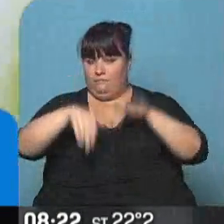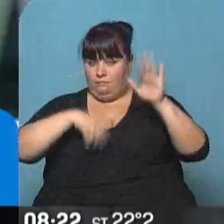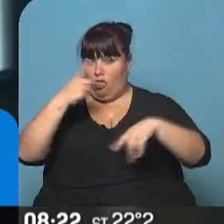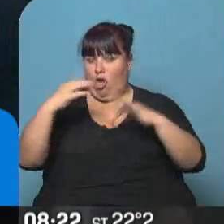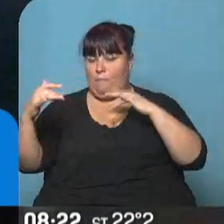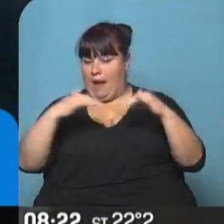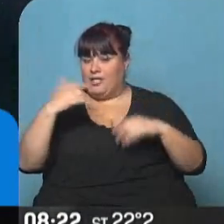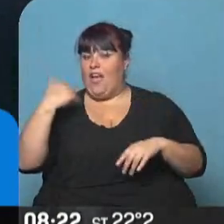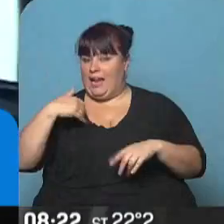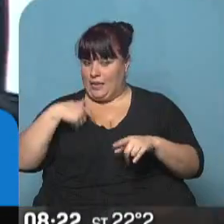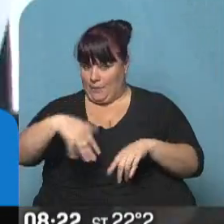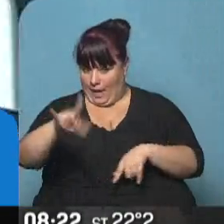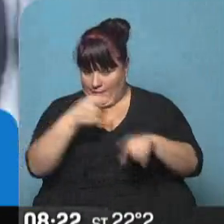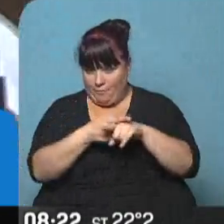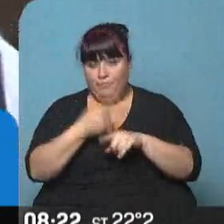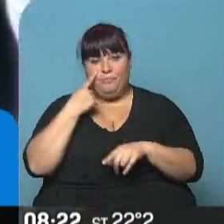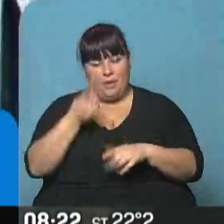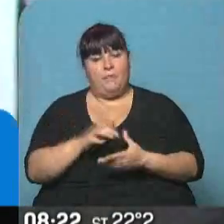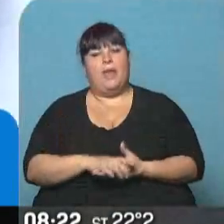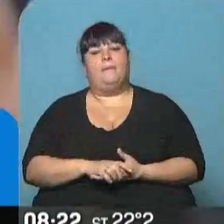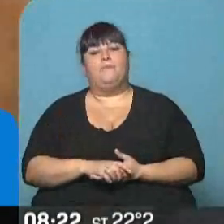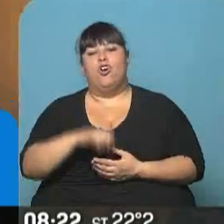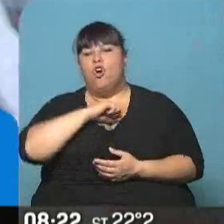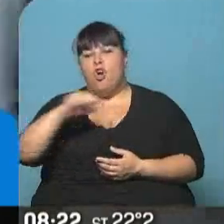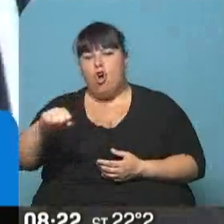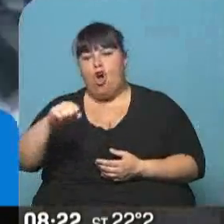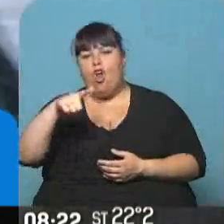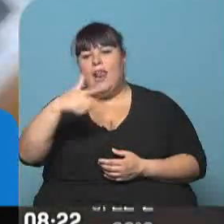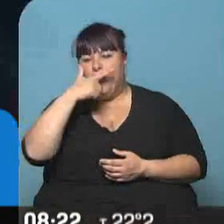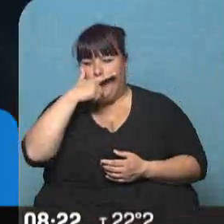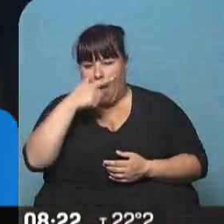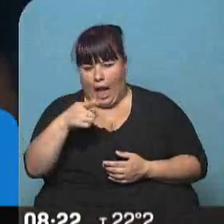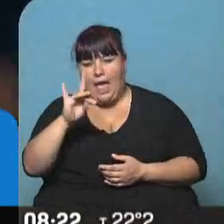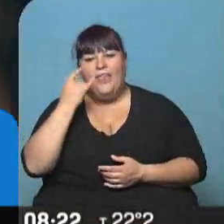ambos partidos que Argentina tendrá. Allí observamos el golazo de Paulo.